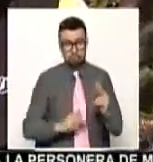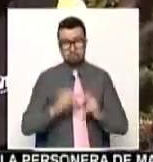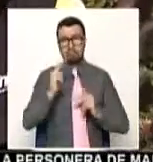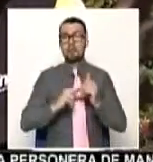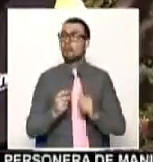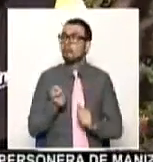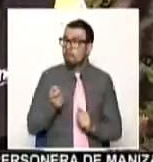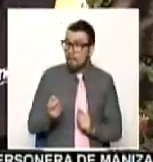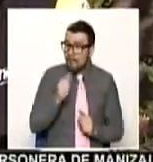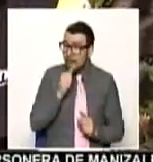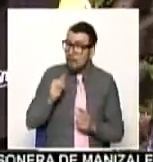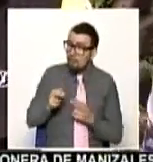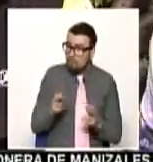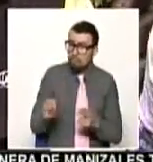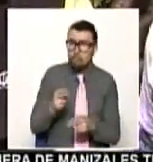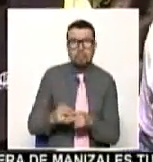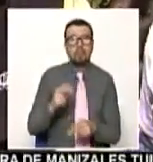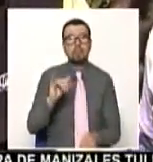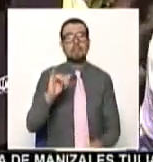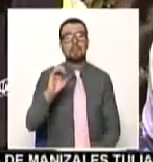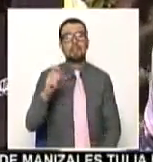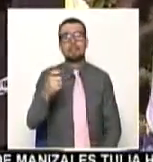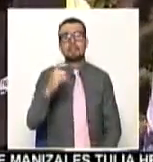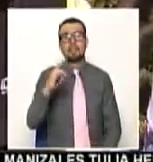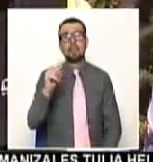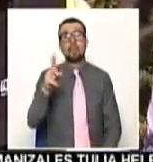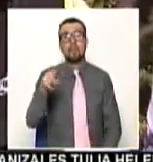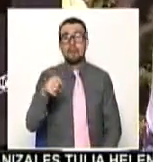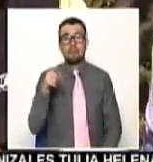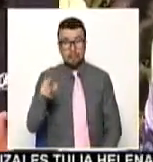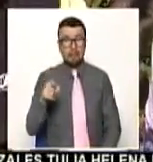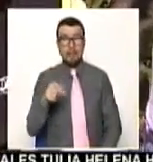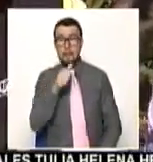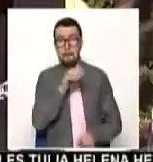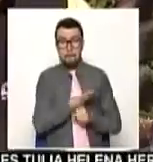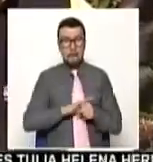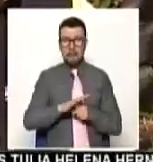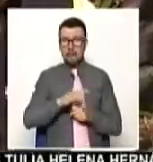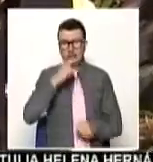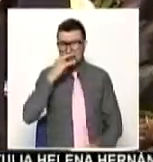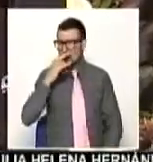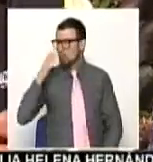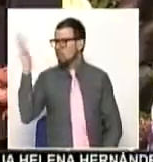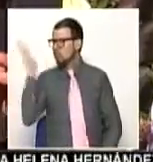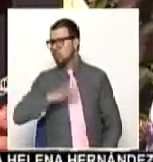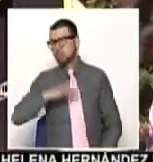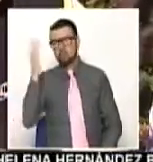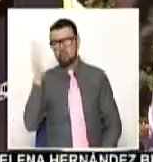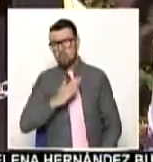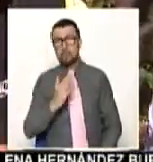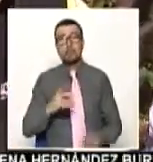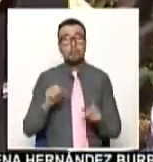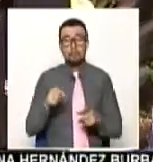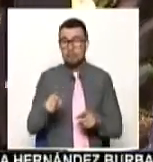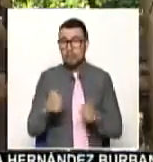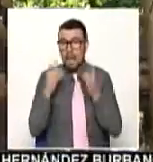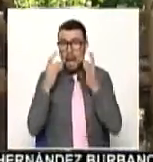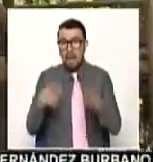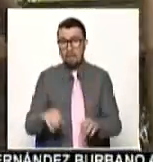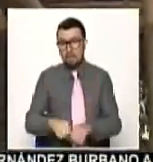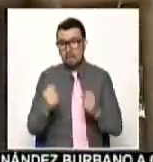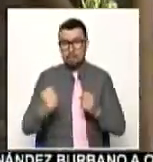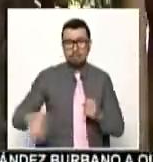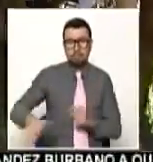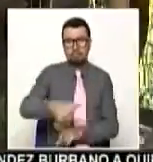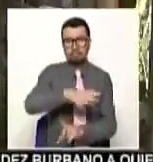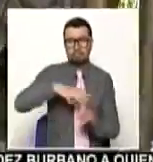la quebrada Las Yeguas que atraviesa el barrio El Placer al sur de Armenia. Los olores son impresionantes y hay un grave daño ambiental.